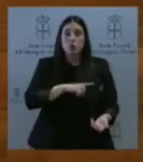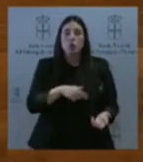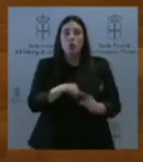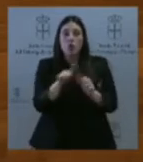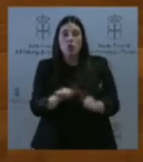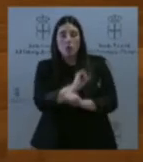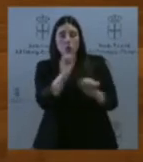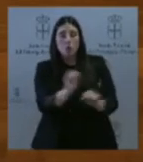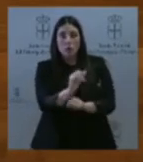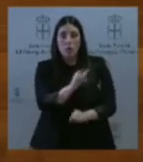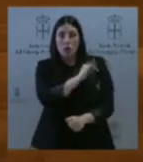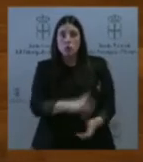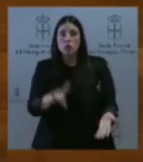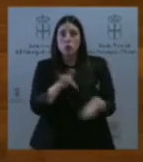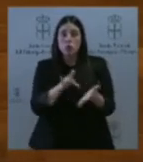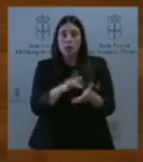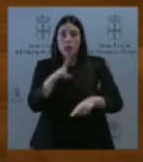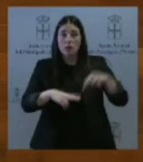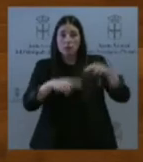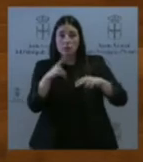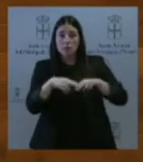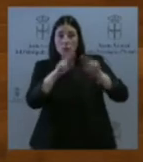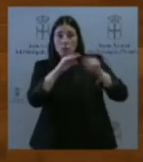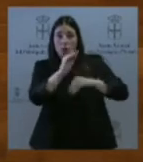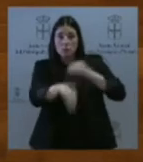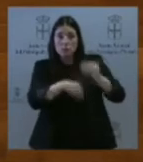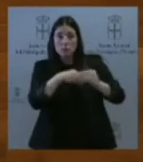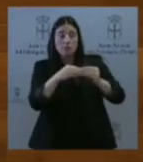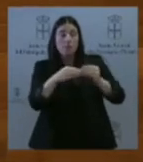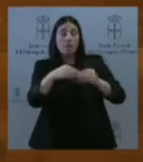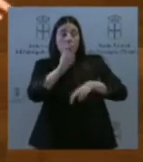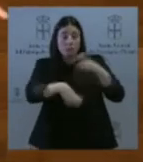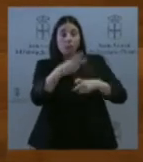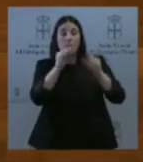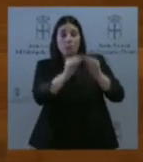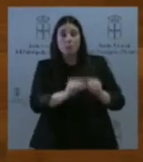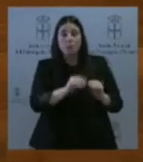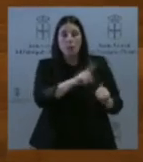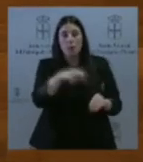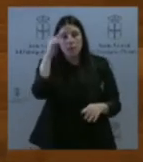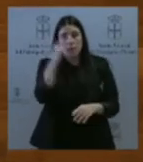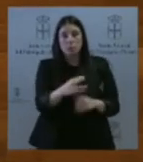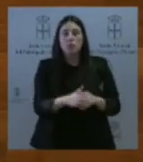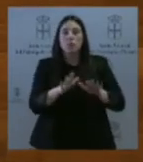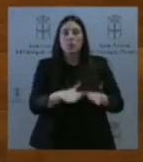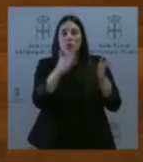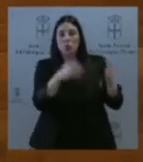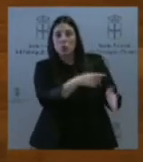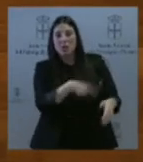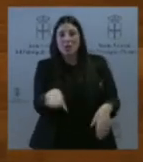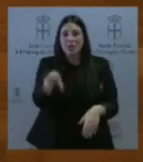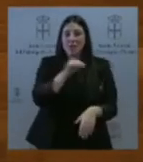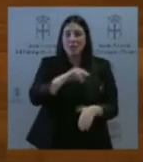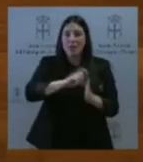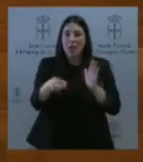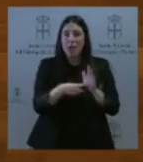manera respetuosa con el patrimonio cultural. Pero usted falla una interpretación de la legislación, una interpretación que me sorprende. Yo